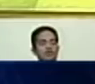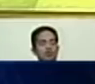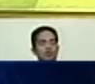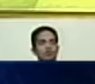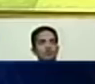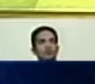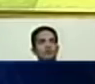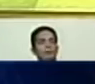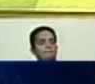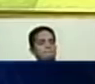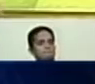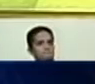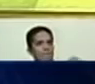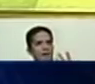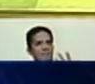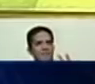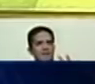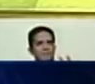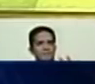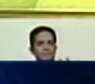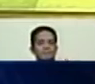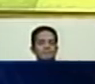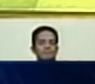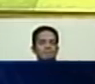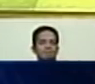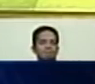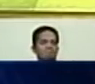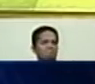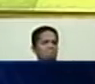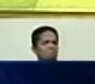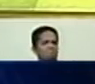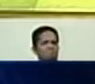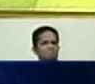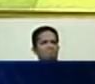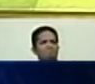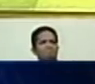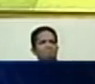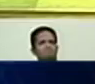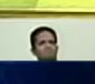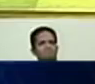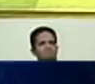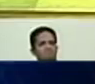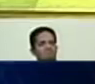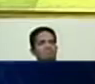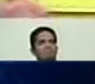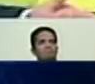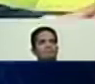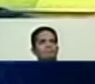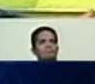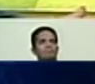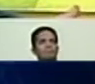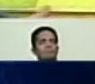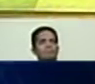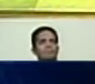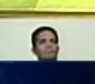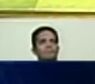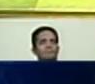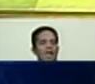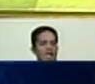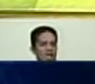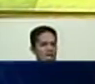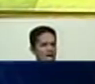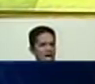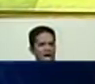Venezuela, que hasta la ruptura de relaciones diplomáticas que anunció el presidente Maduro 72 horas después, hasta el sábado, ¿verdad?,